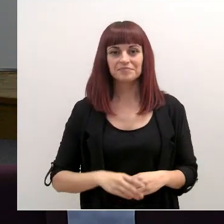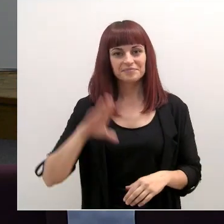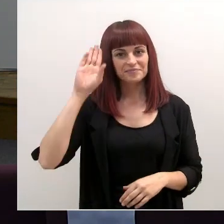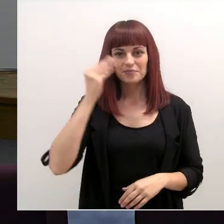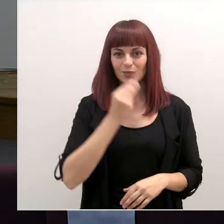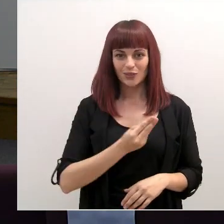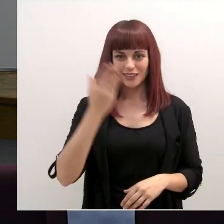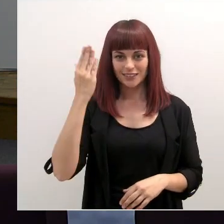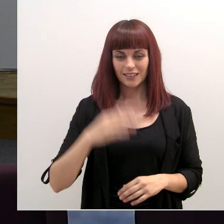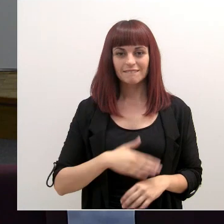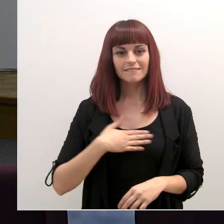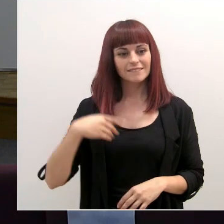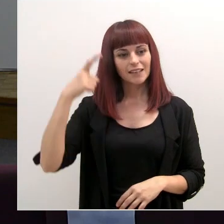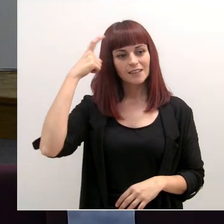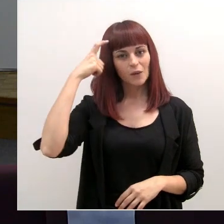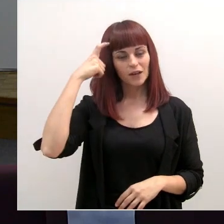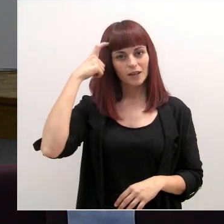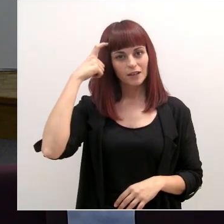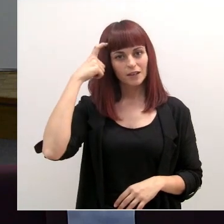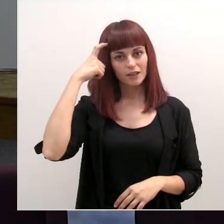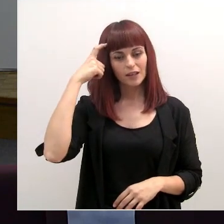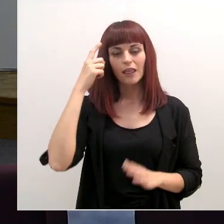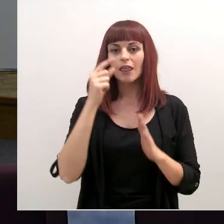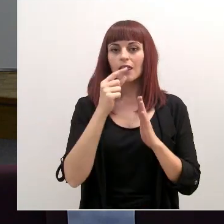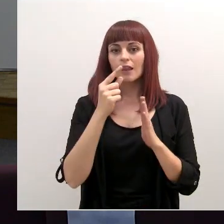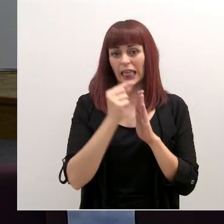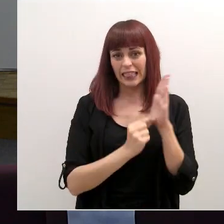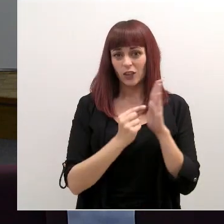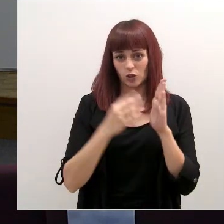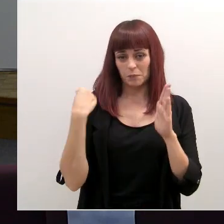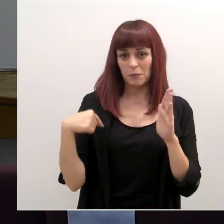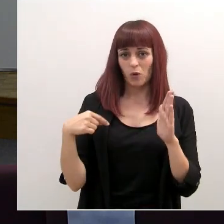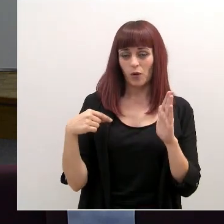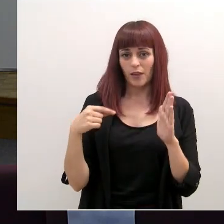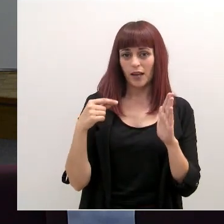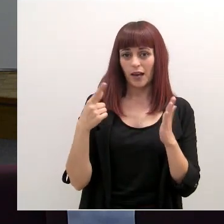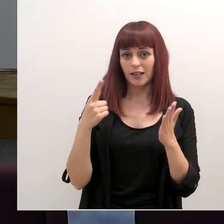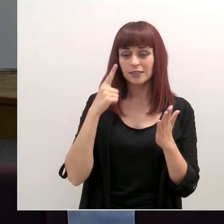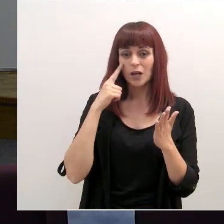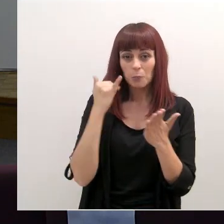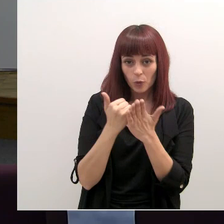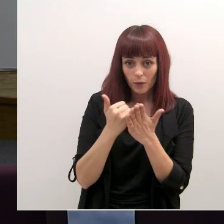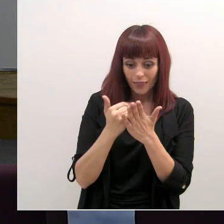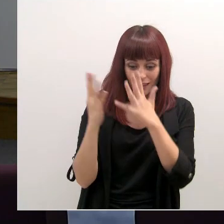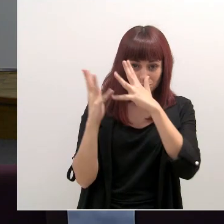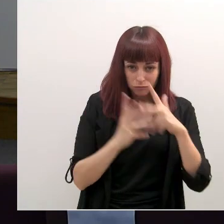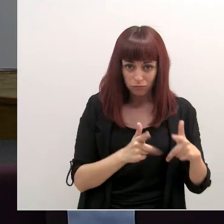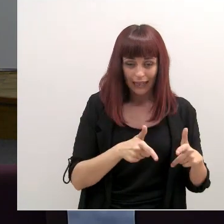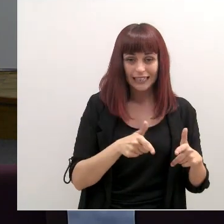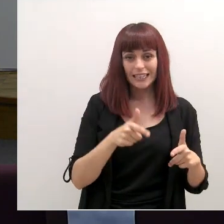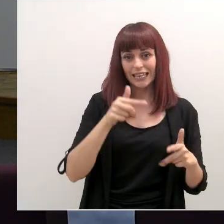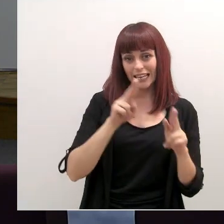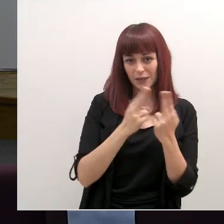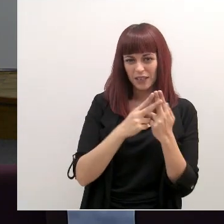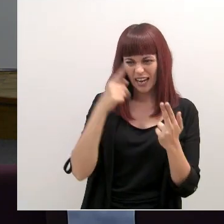Hola, buenos días. Quería saber los datos del cribado que se hizo en Librilla este domingo, si me podían decir